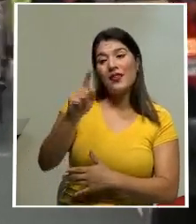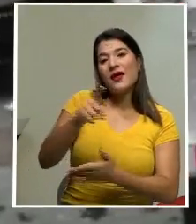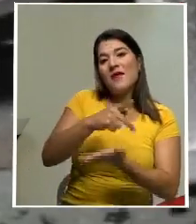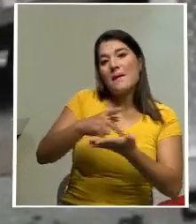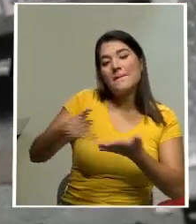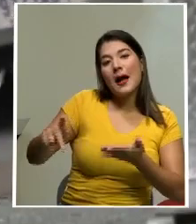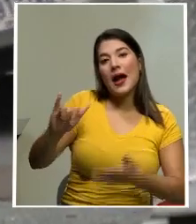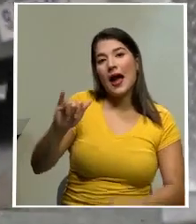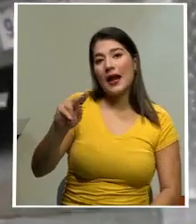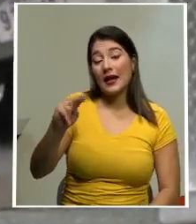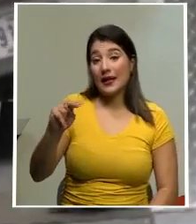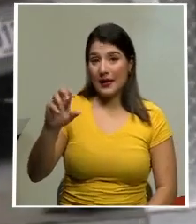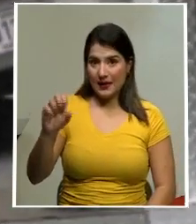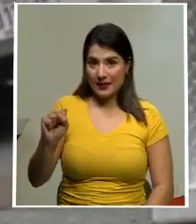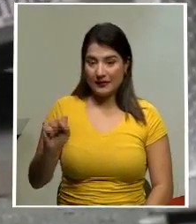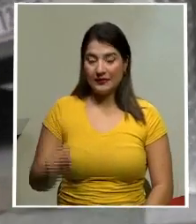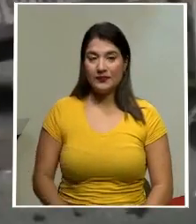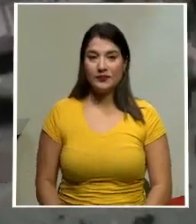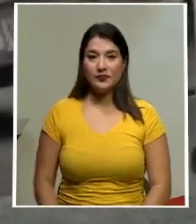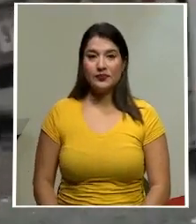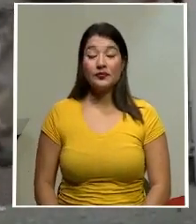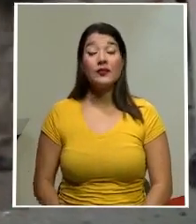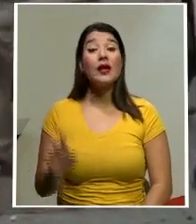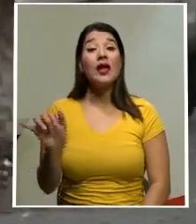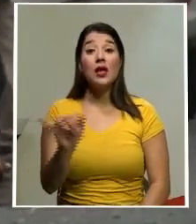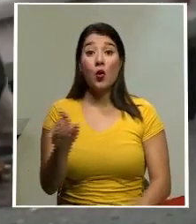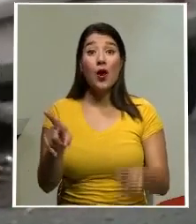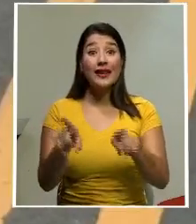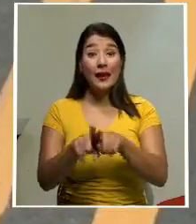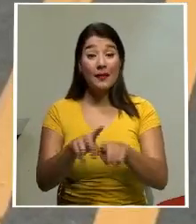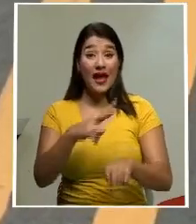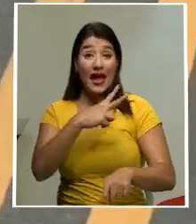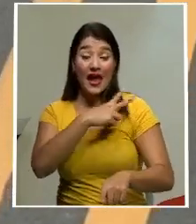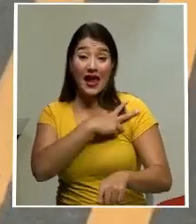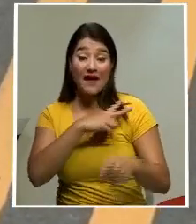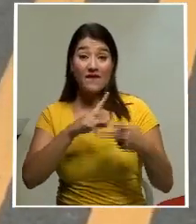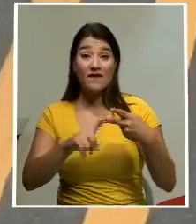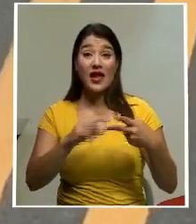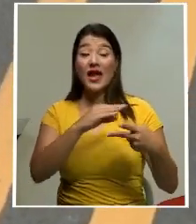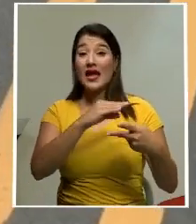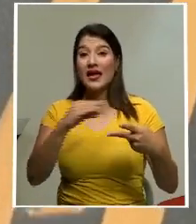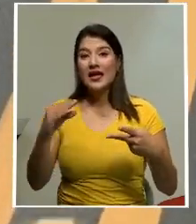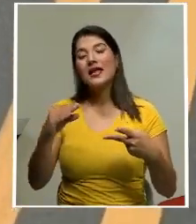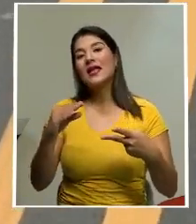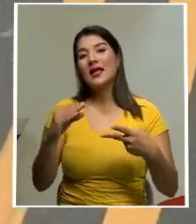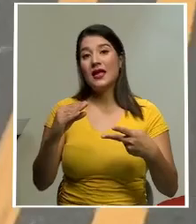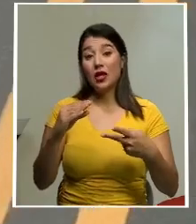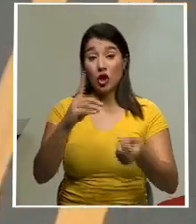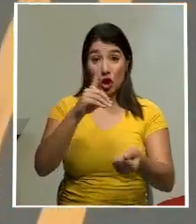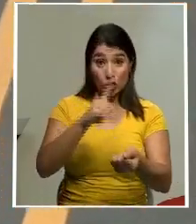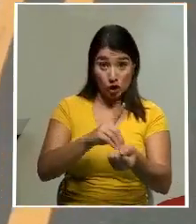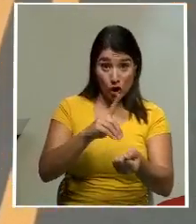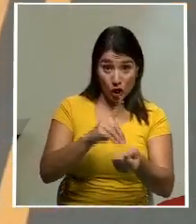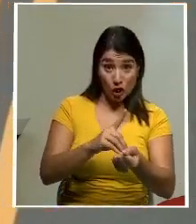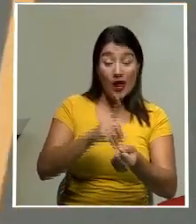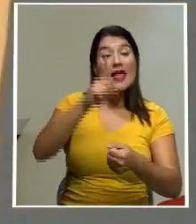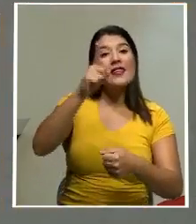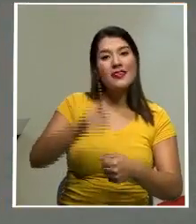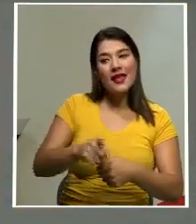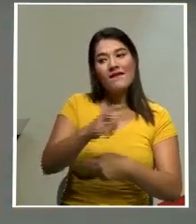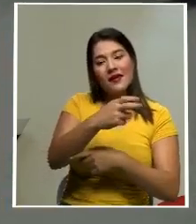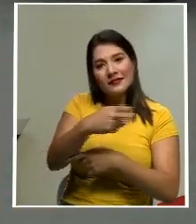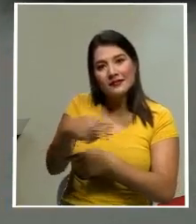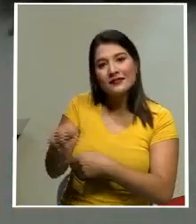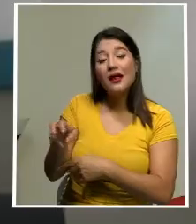los lesionados por accidentes de tránsito. Asimismo, los patronos y consultorios médicos laborales deben referir a las víctimas de